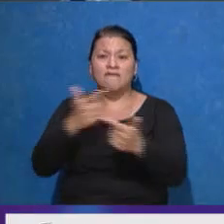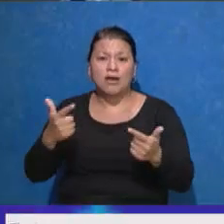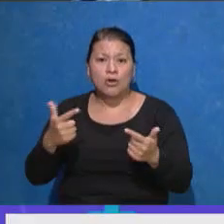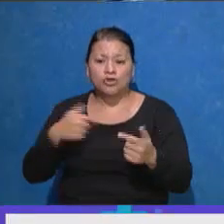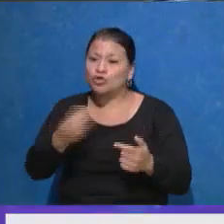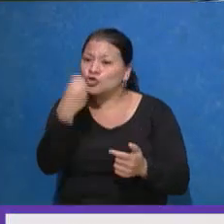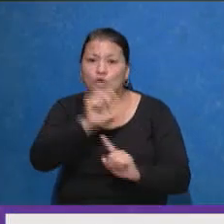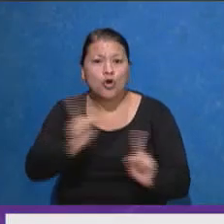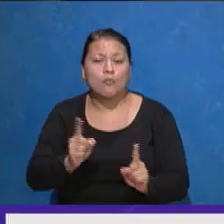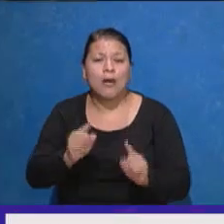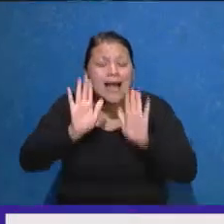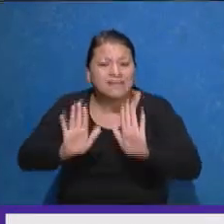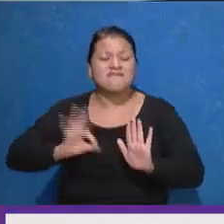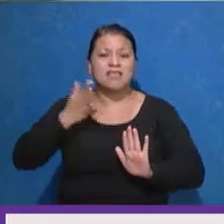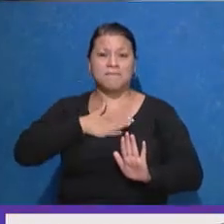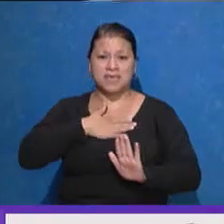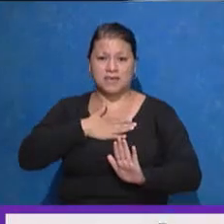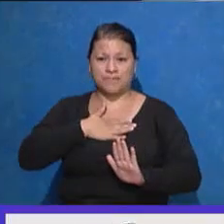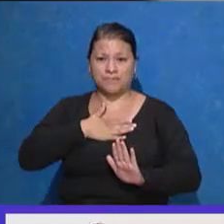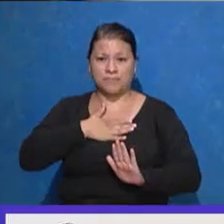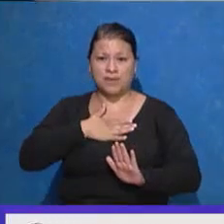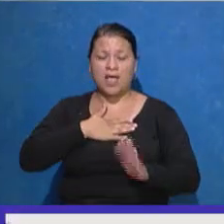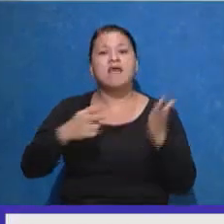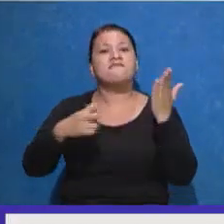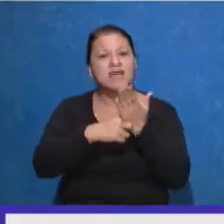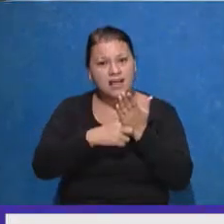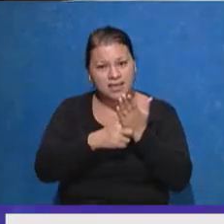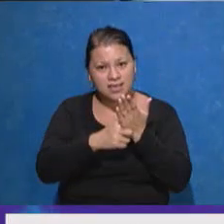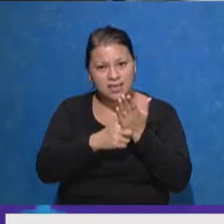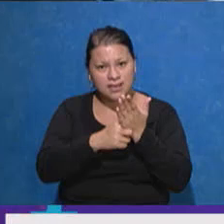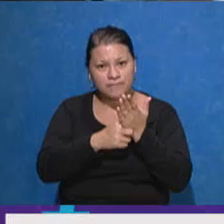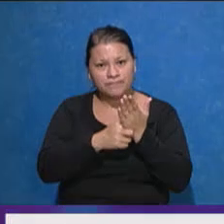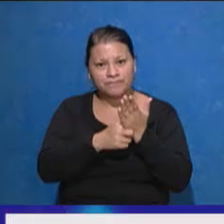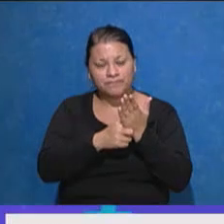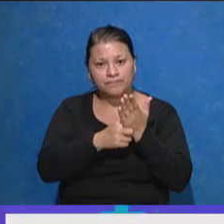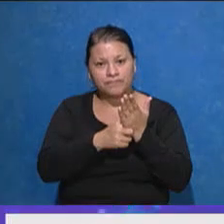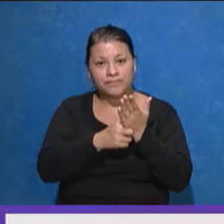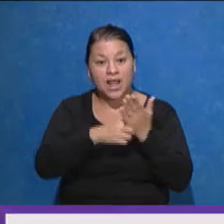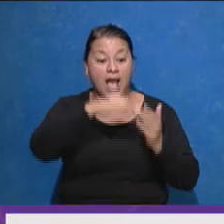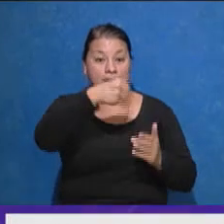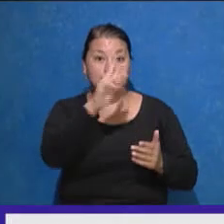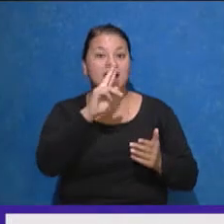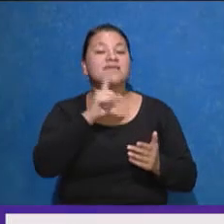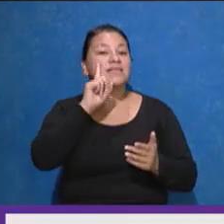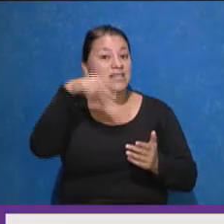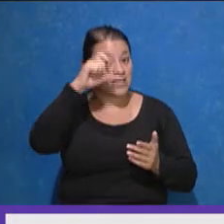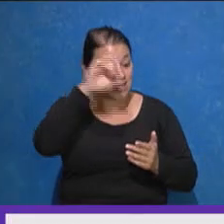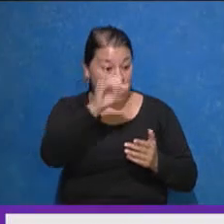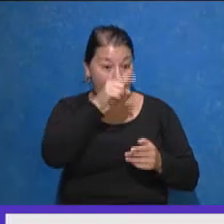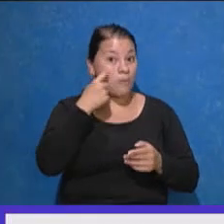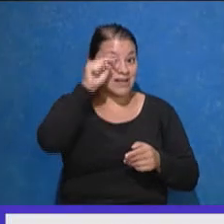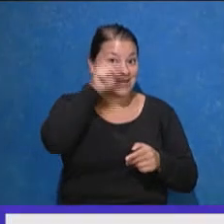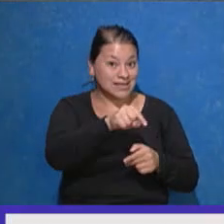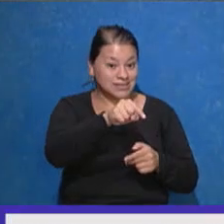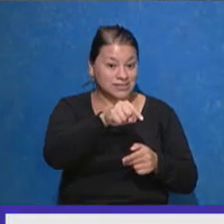no como. Es así. Muchísimas La gracias, Farida. fiscalía ubica a Martínez que estaba en